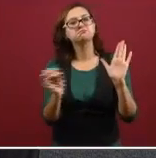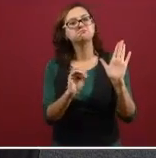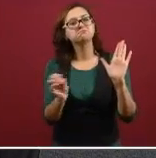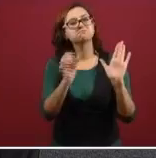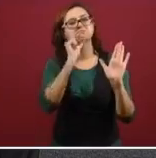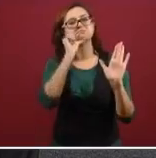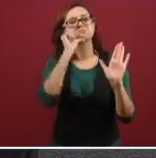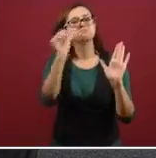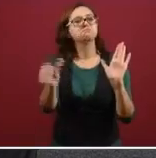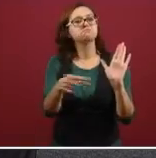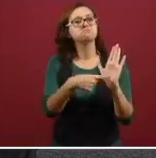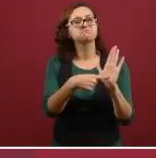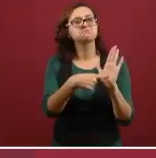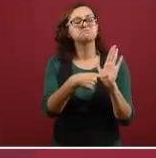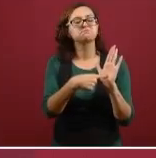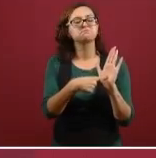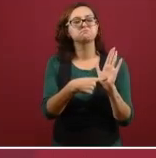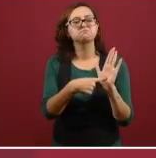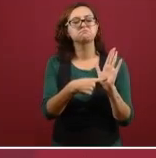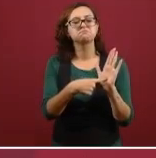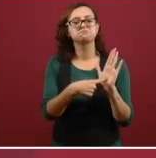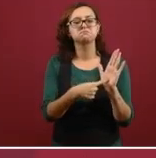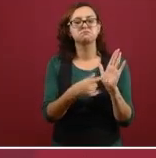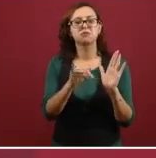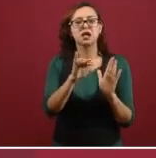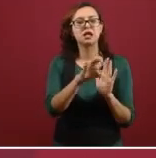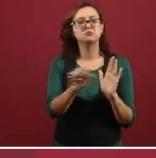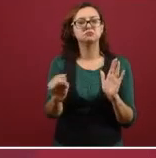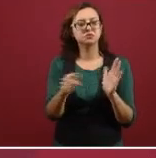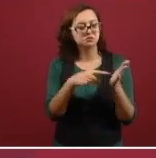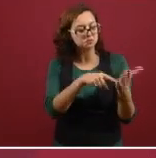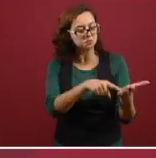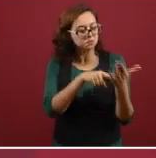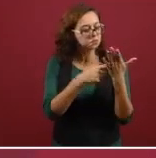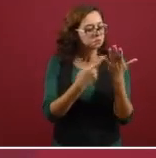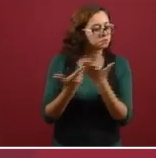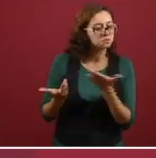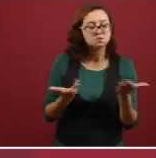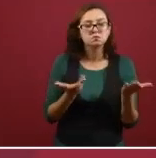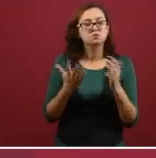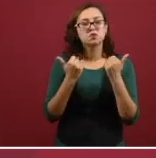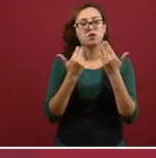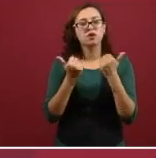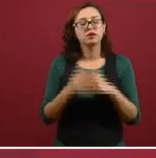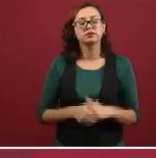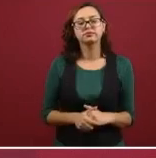los datos del Seguro Social.